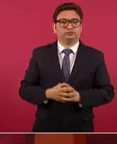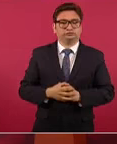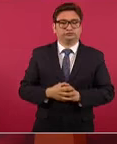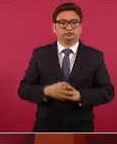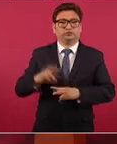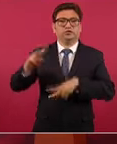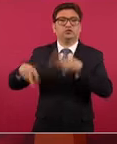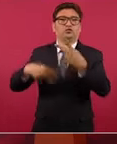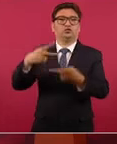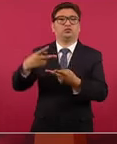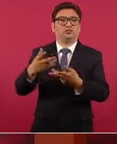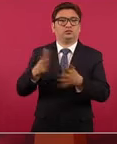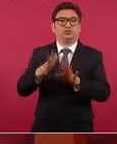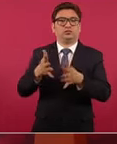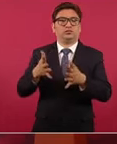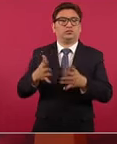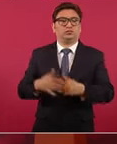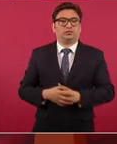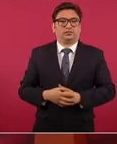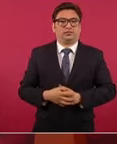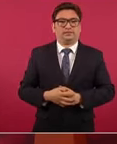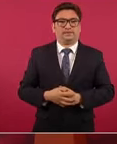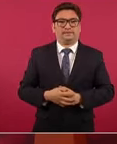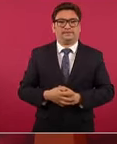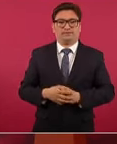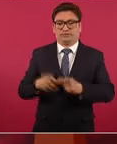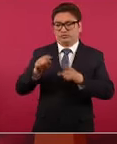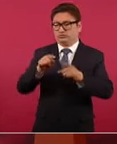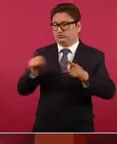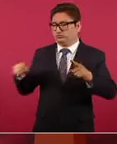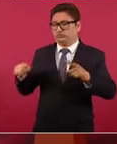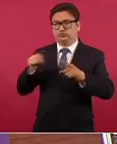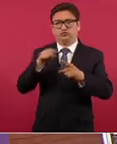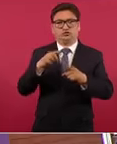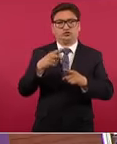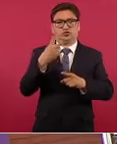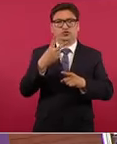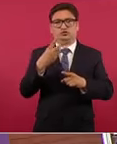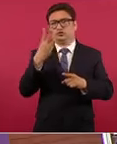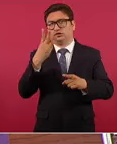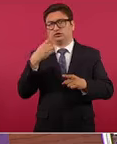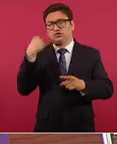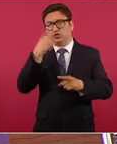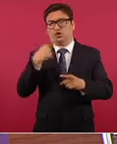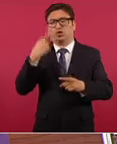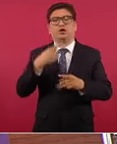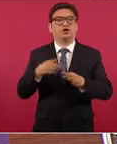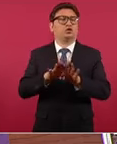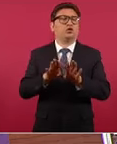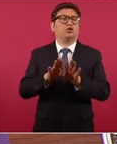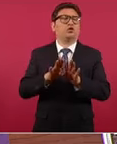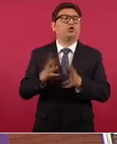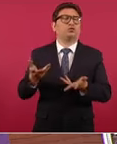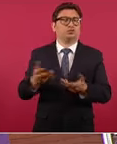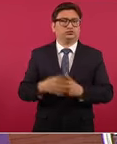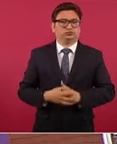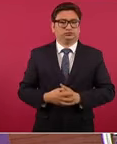qué son 23 horas de dónde